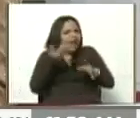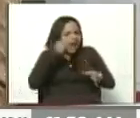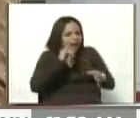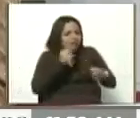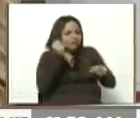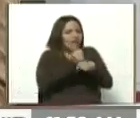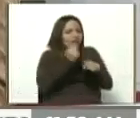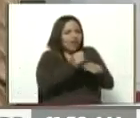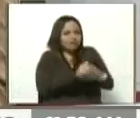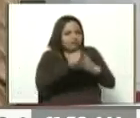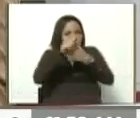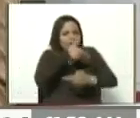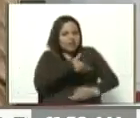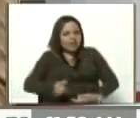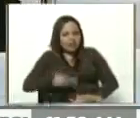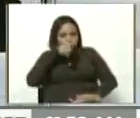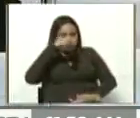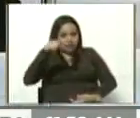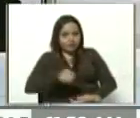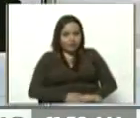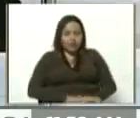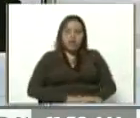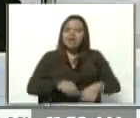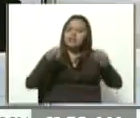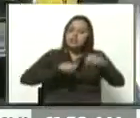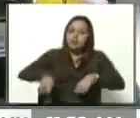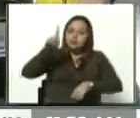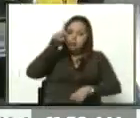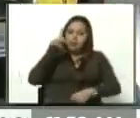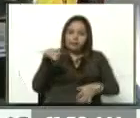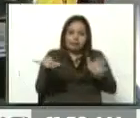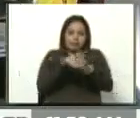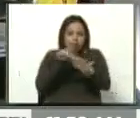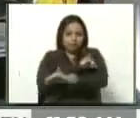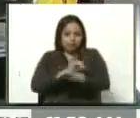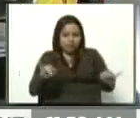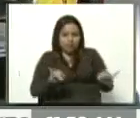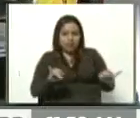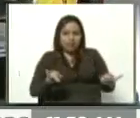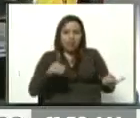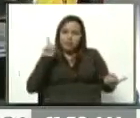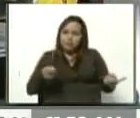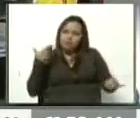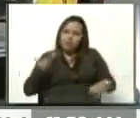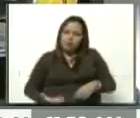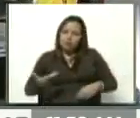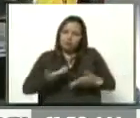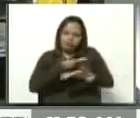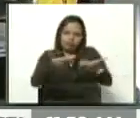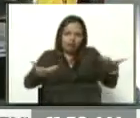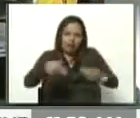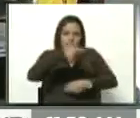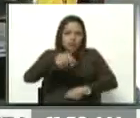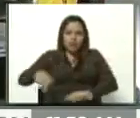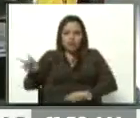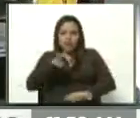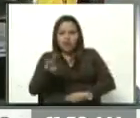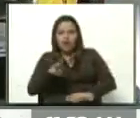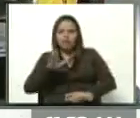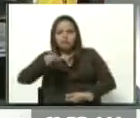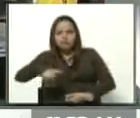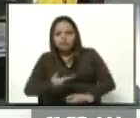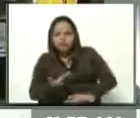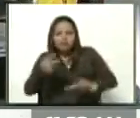Nicolás Maduro. Bueno, profe, ya vamos cerrando. Muchas gracias por estar con nosotros. Además que es importante brindarle a los venezolanos estos elementos para el